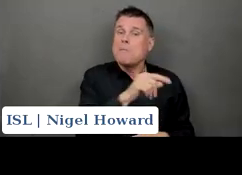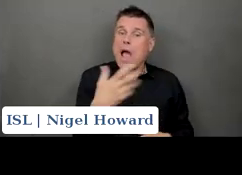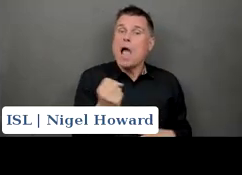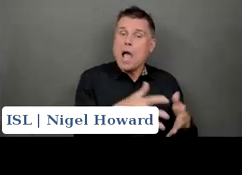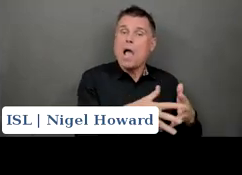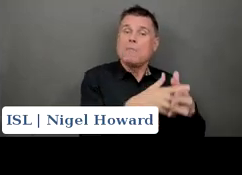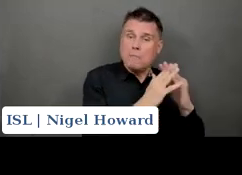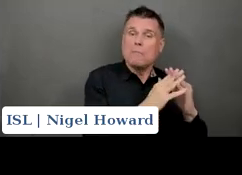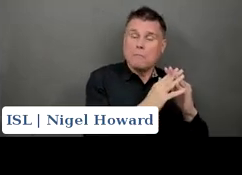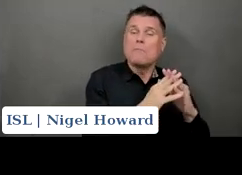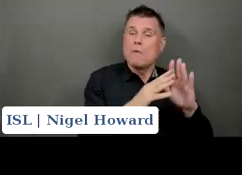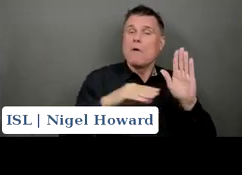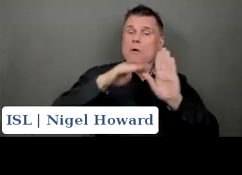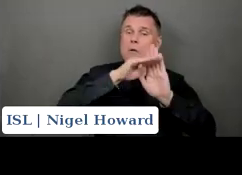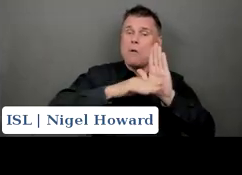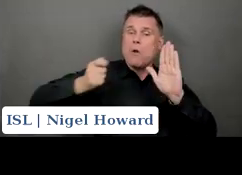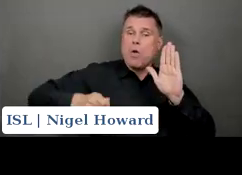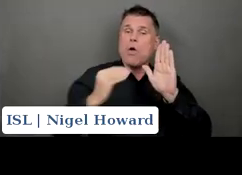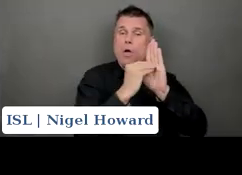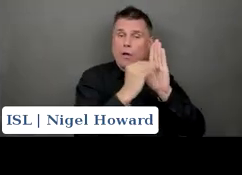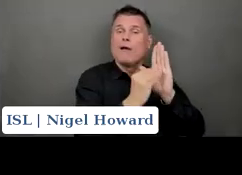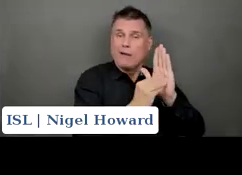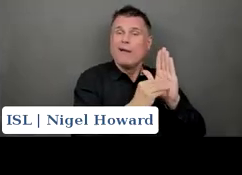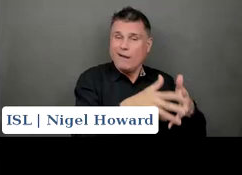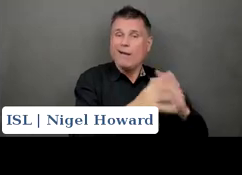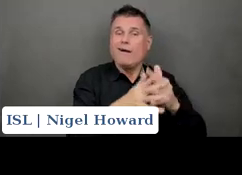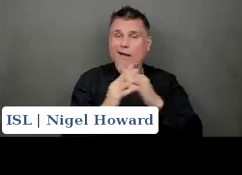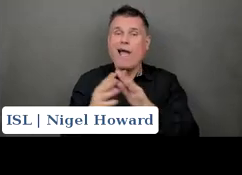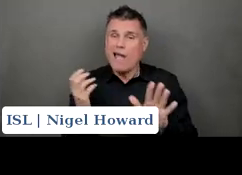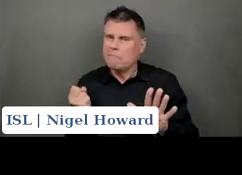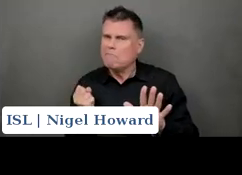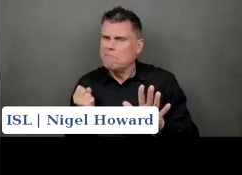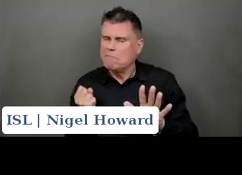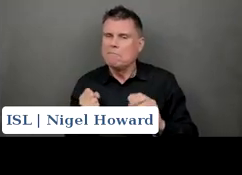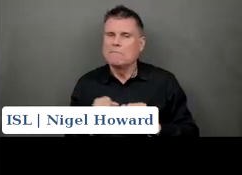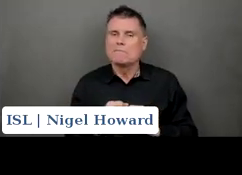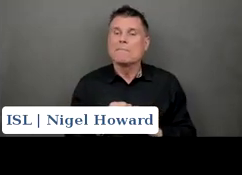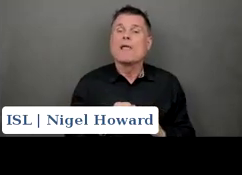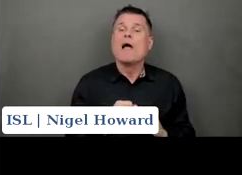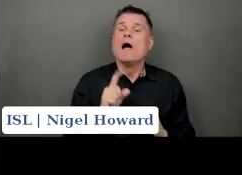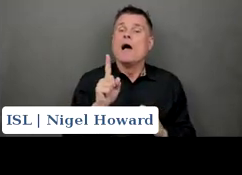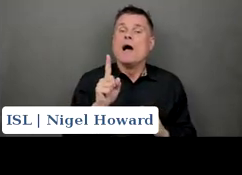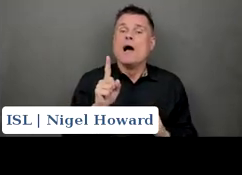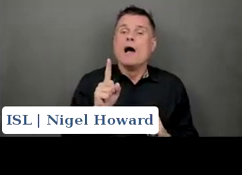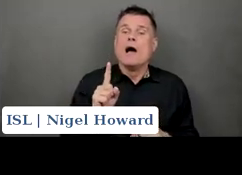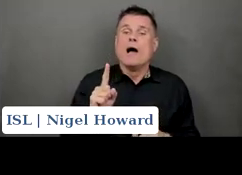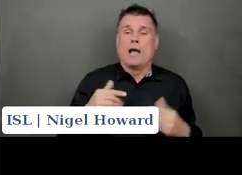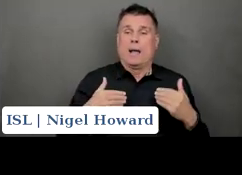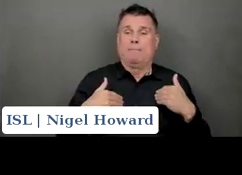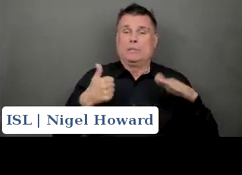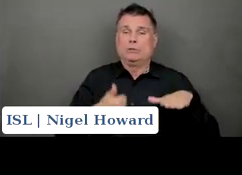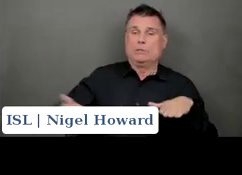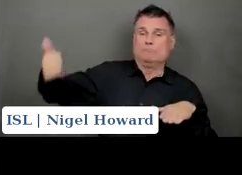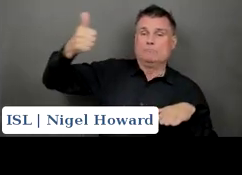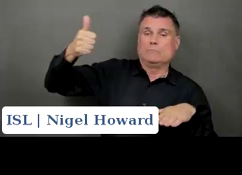de Desarrollo Social el liderazgo de este sistema de cuidados. Si pasamos a la siguiente diapositiva,